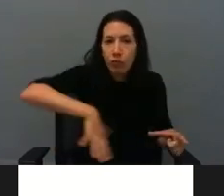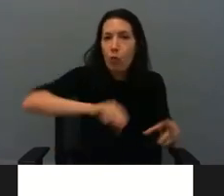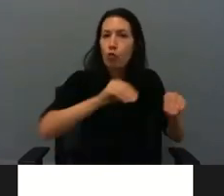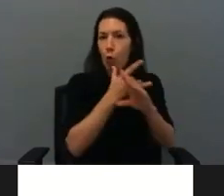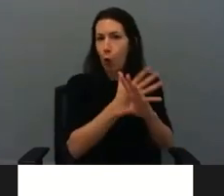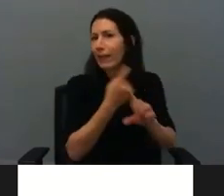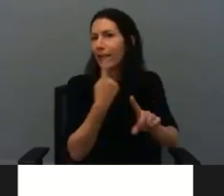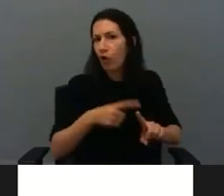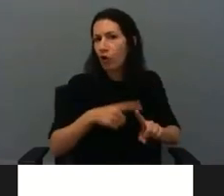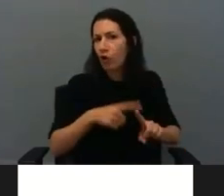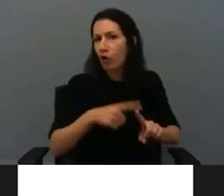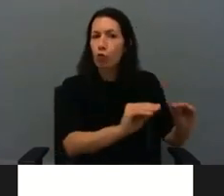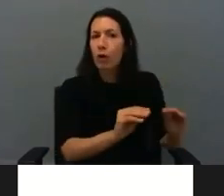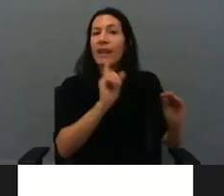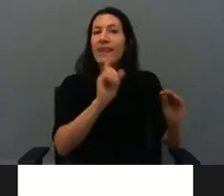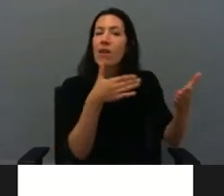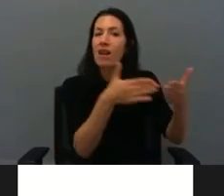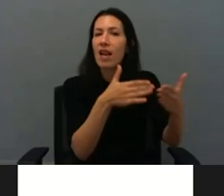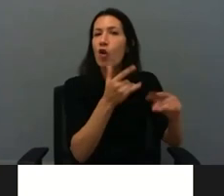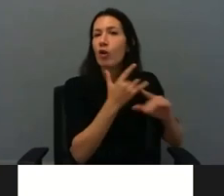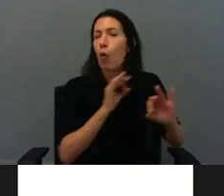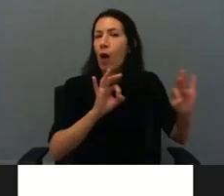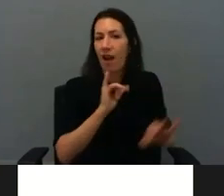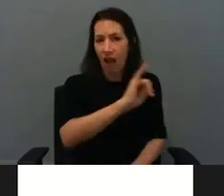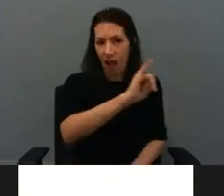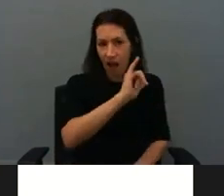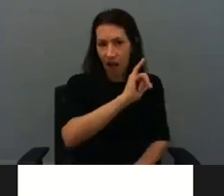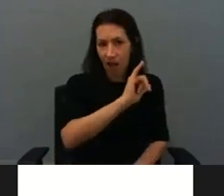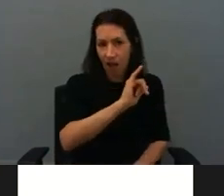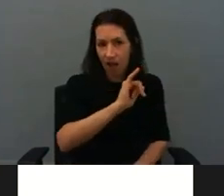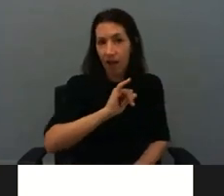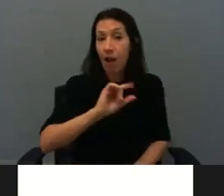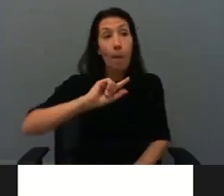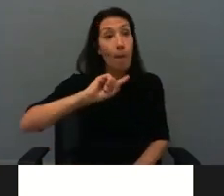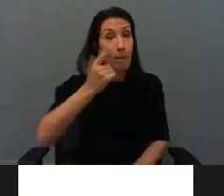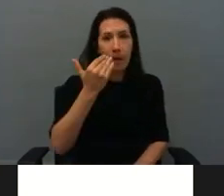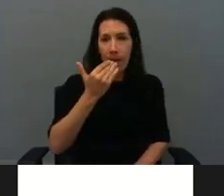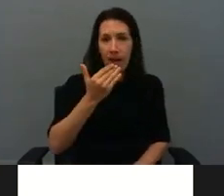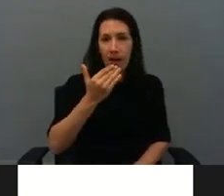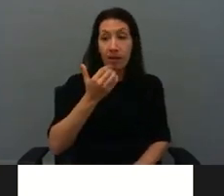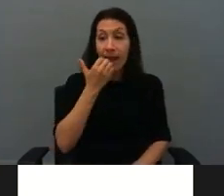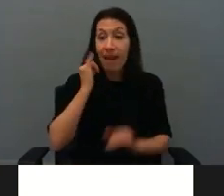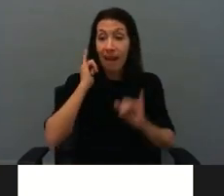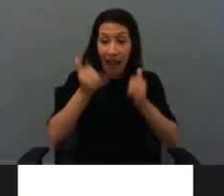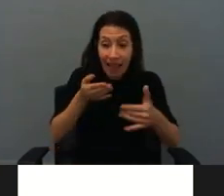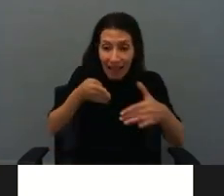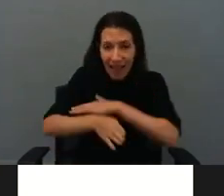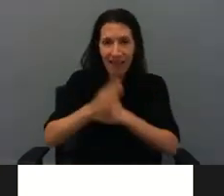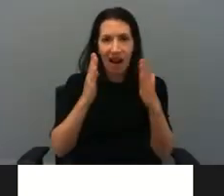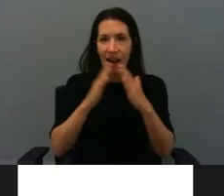juguetes y su rincón de jugar, que es el primer sitio al que busca cuando llega a casa los fines de semana.